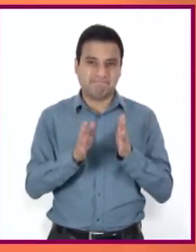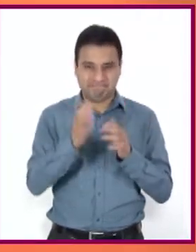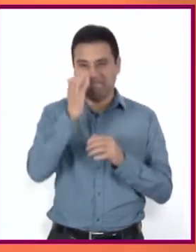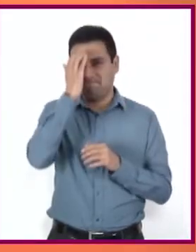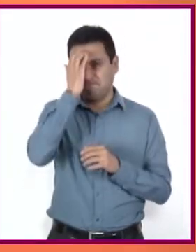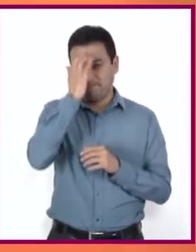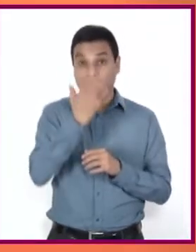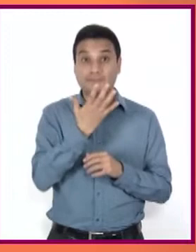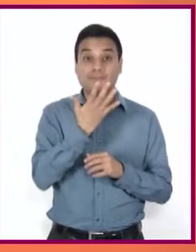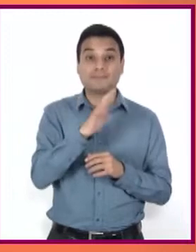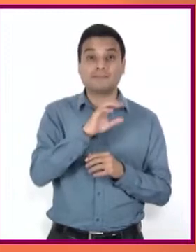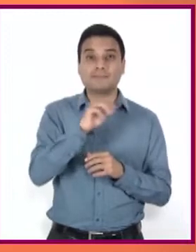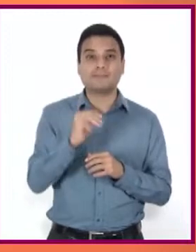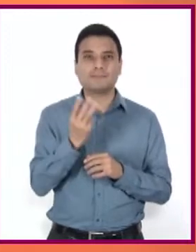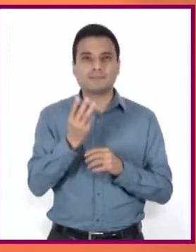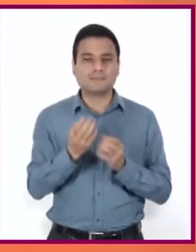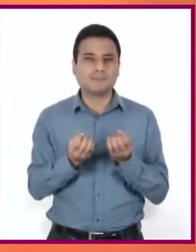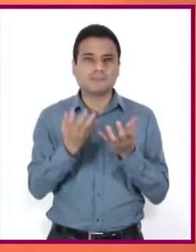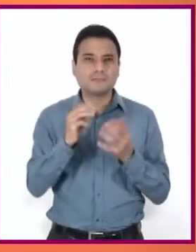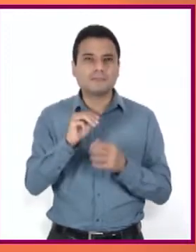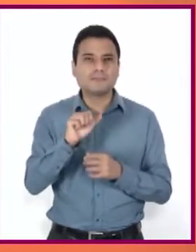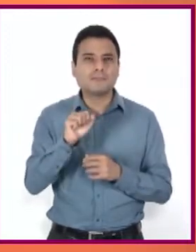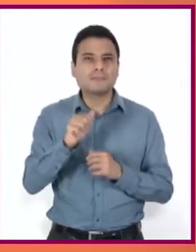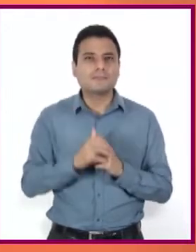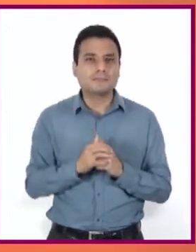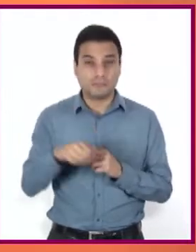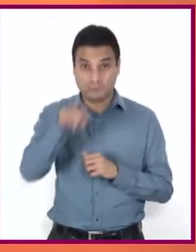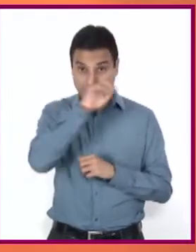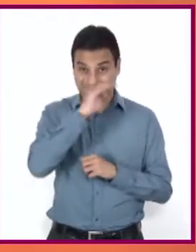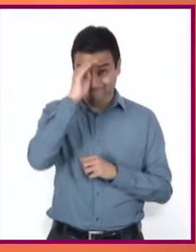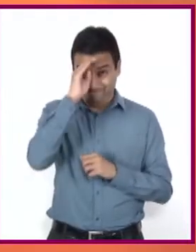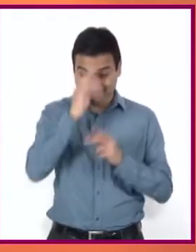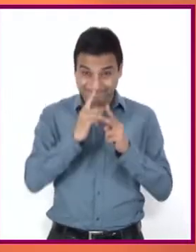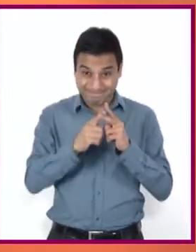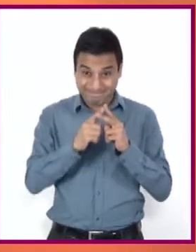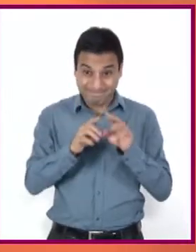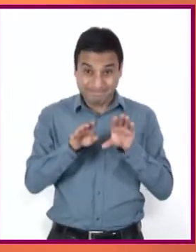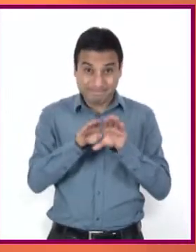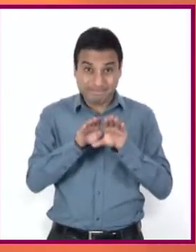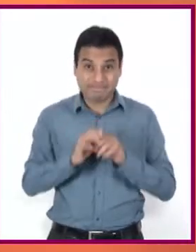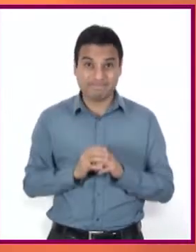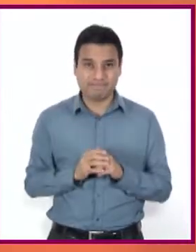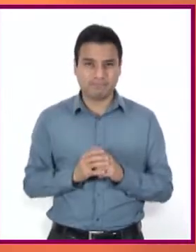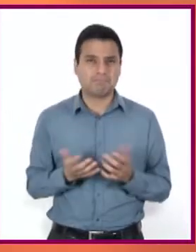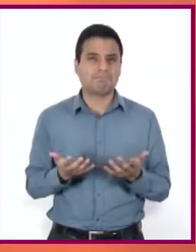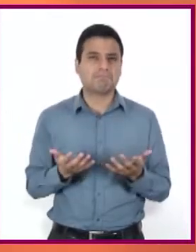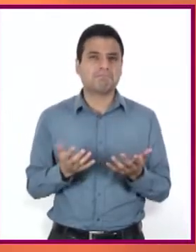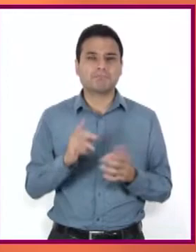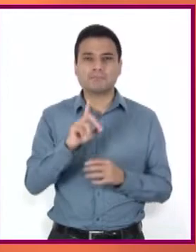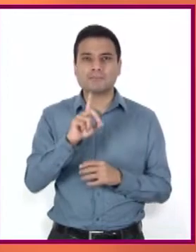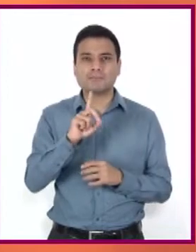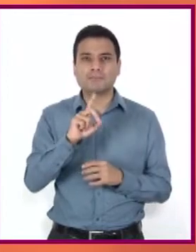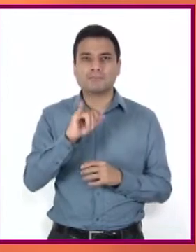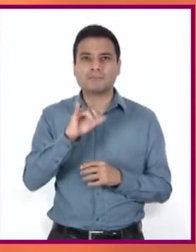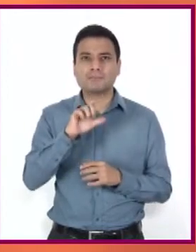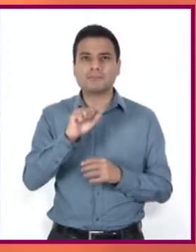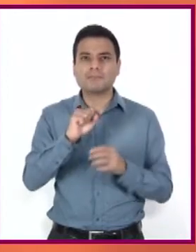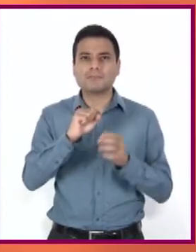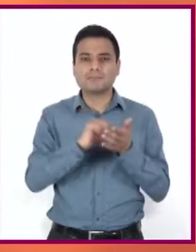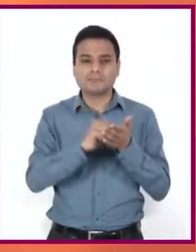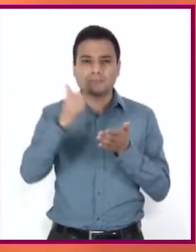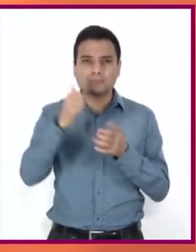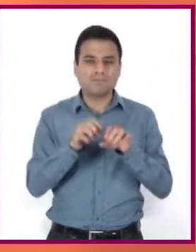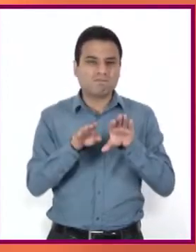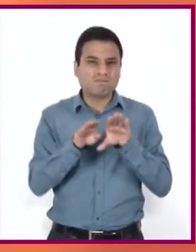10 centímetros cúbicos. ¿Ya pensaron alguna forma de hacerlo? ¿Cómo ocuparían la densidad del aluminio para realizar